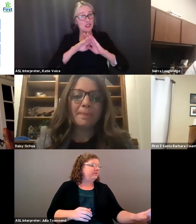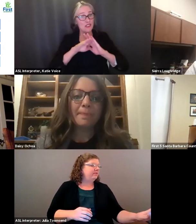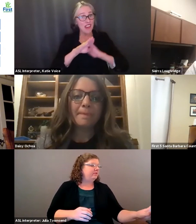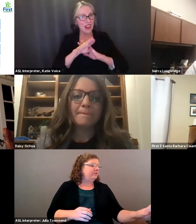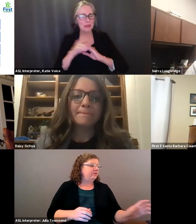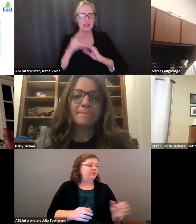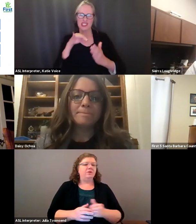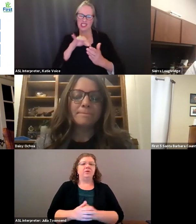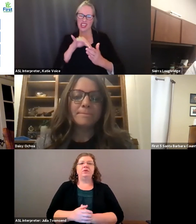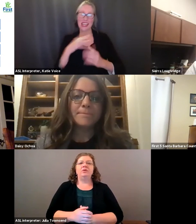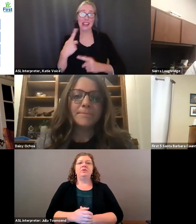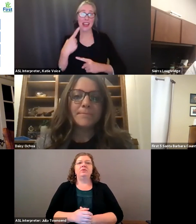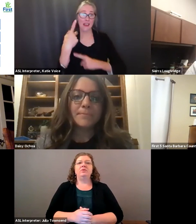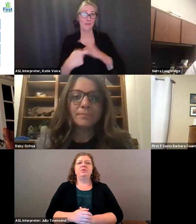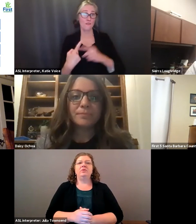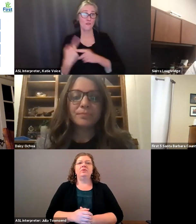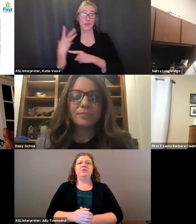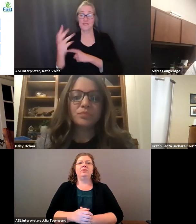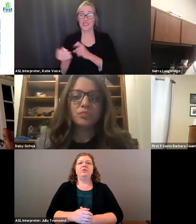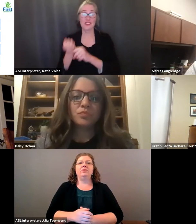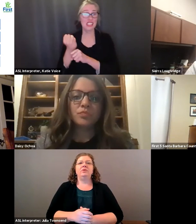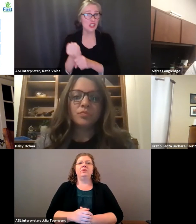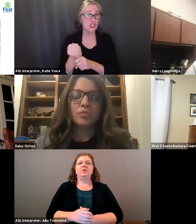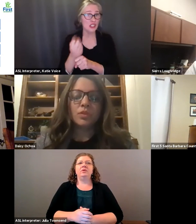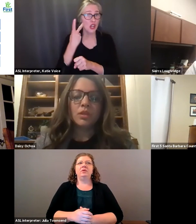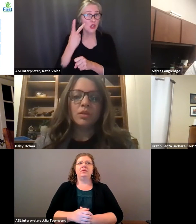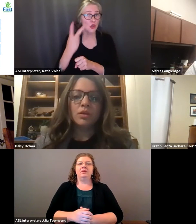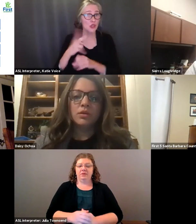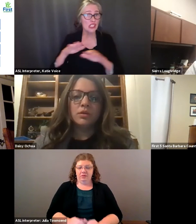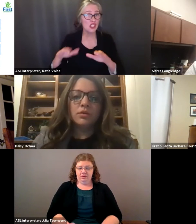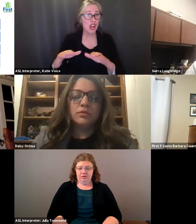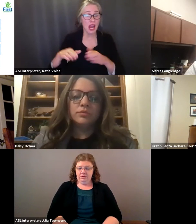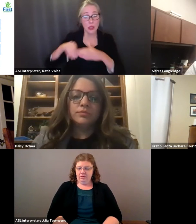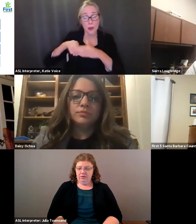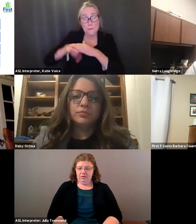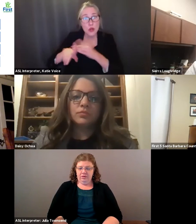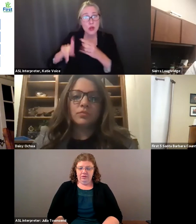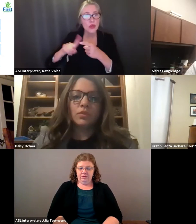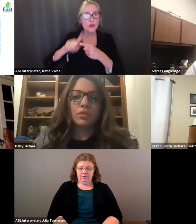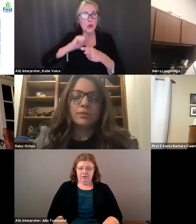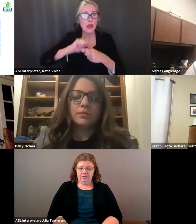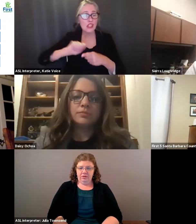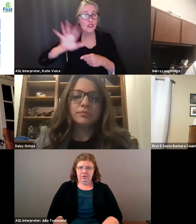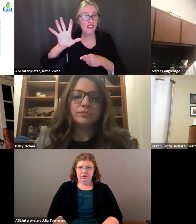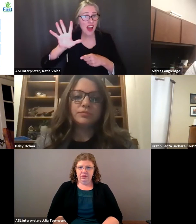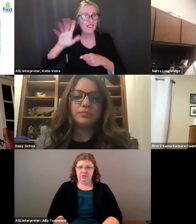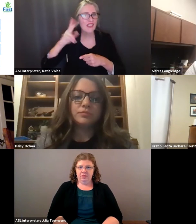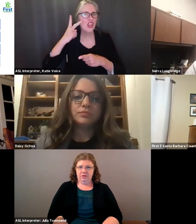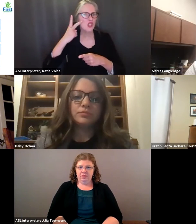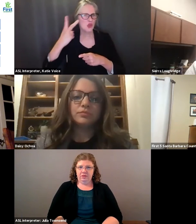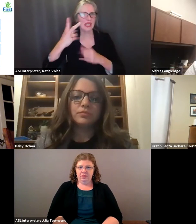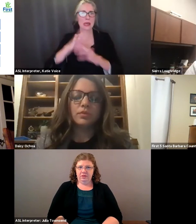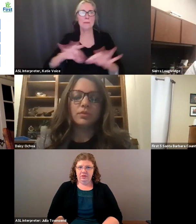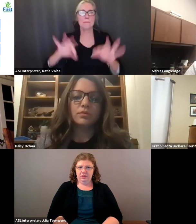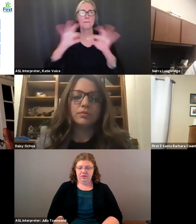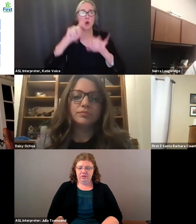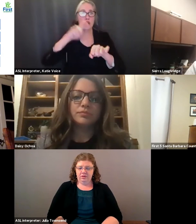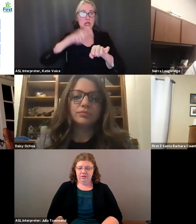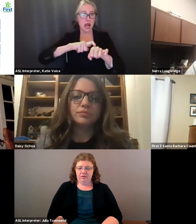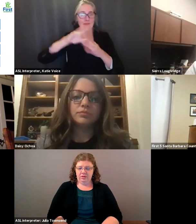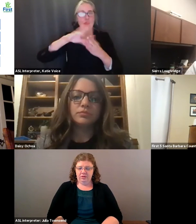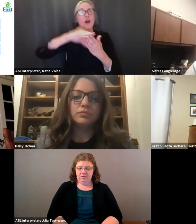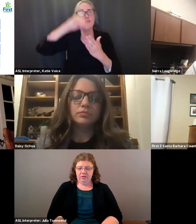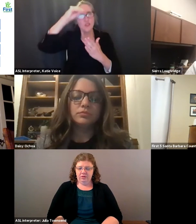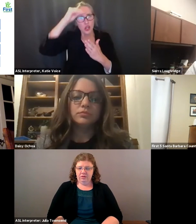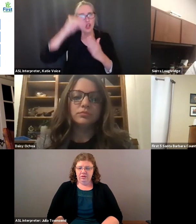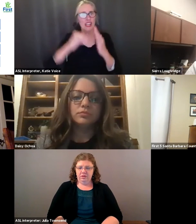que se les da oportunidades a los niños desde temprano y que desarrollan habilidades